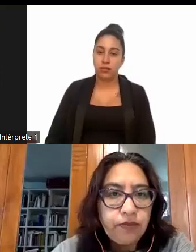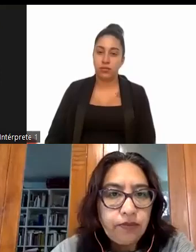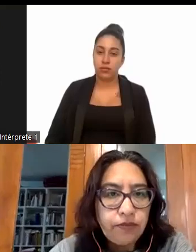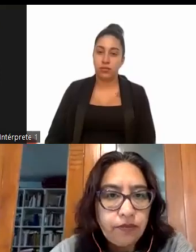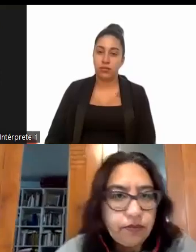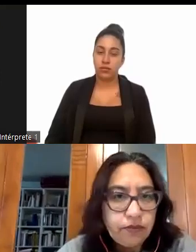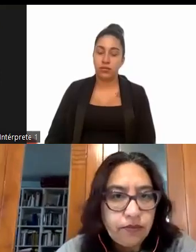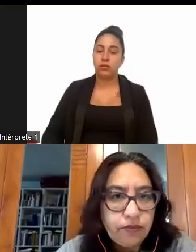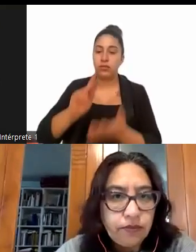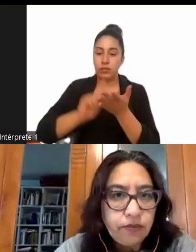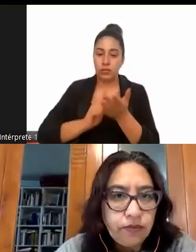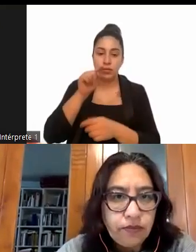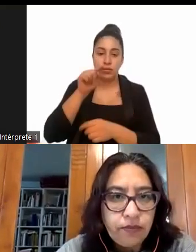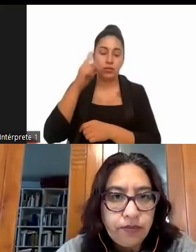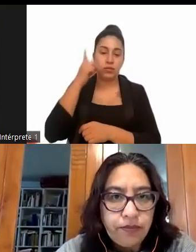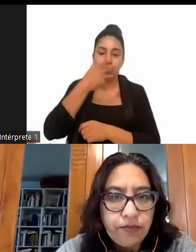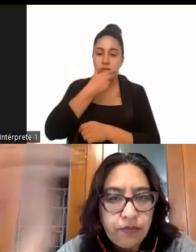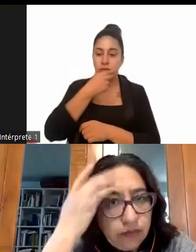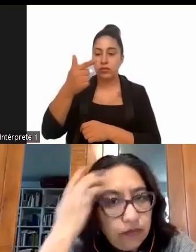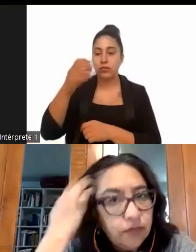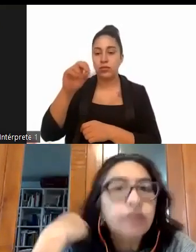Diputado José Gonzalo Espina Miranda.